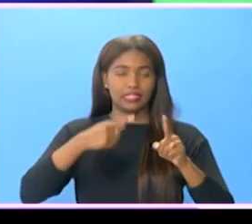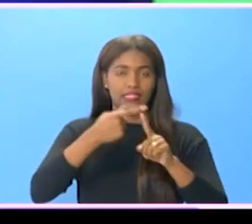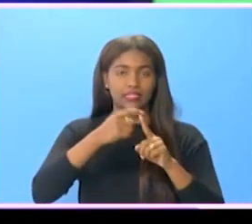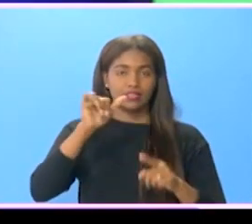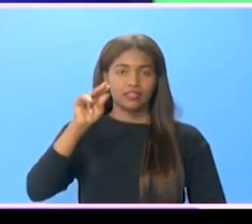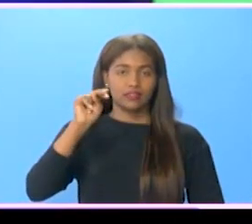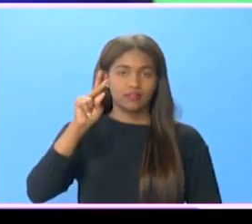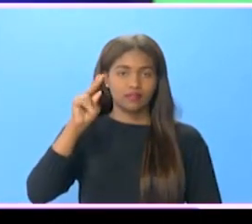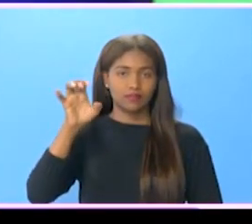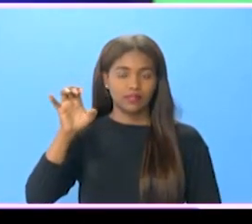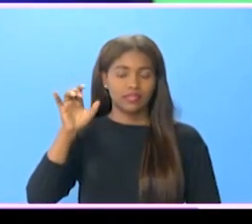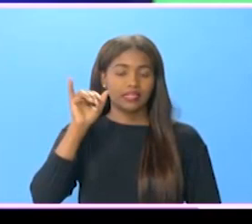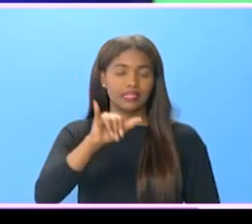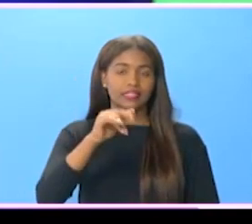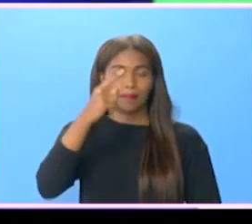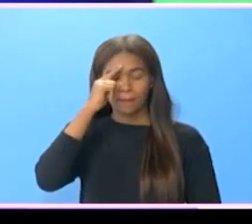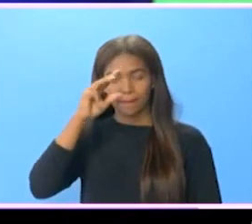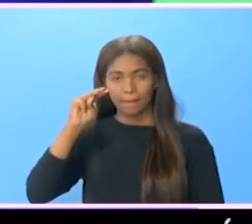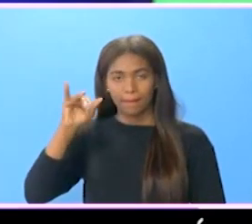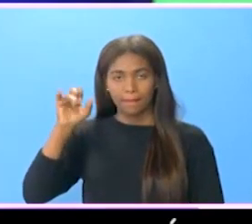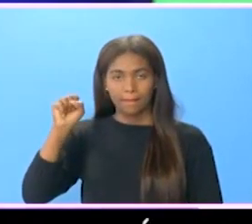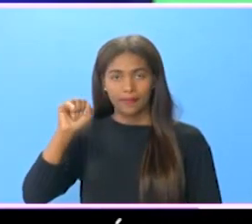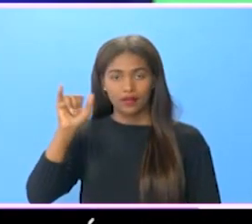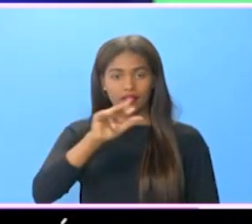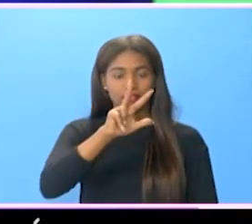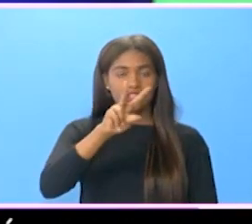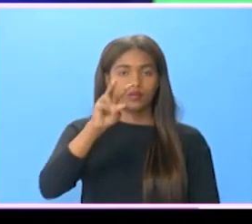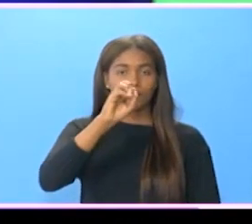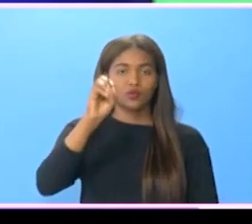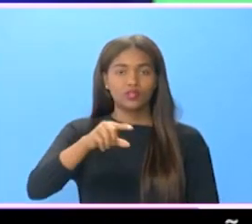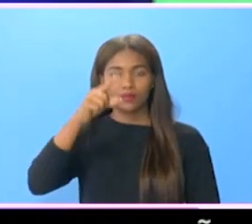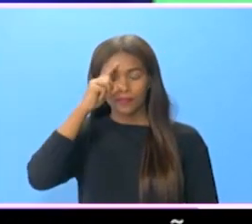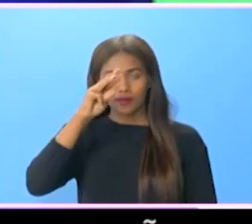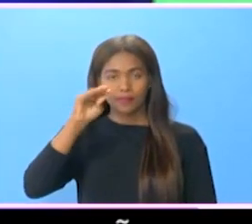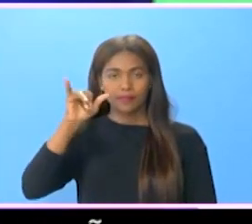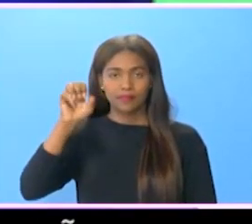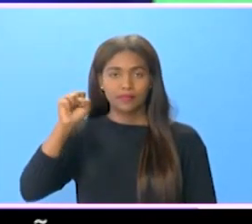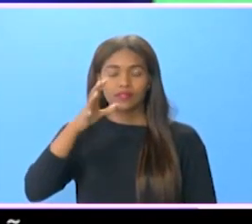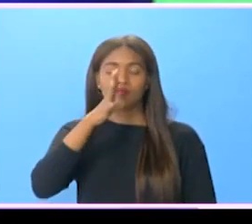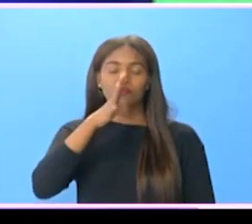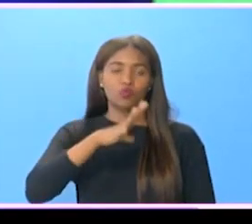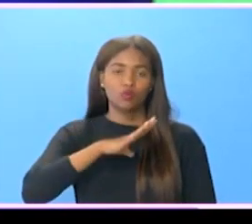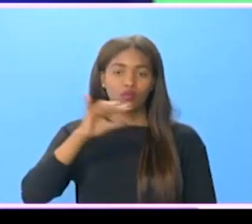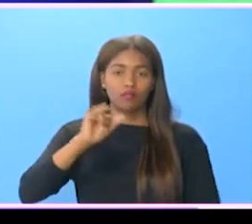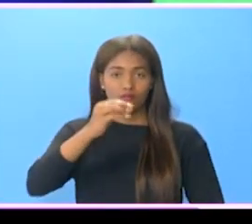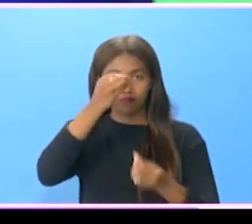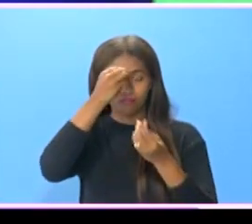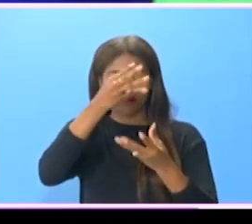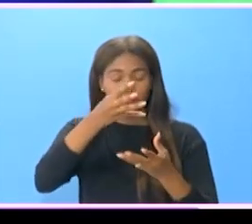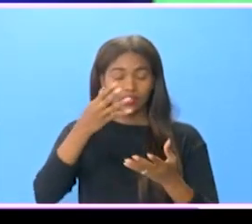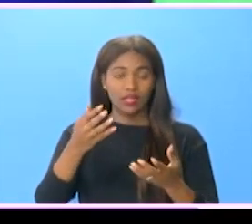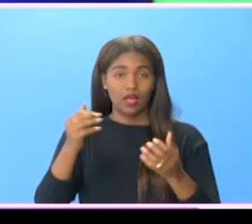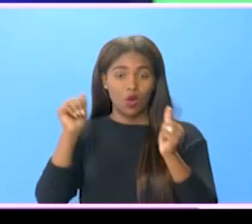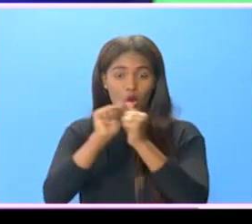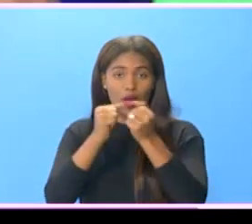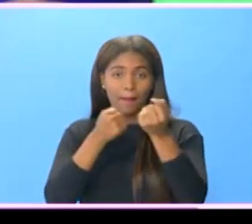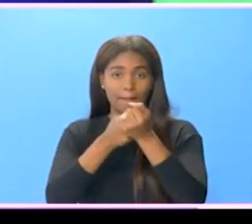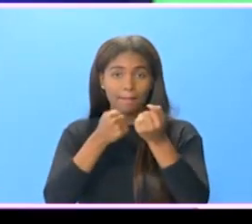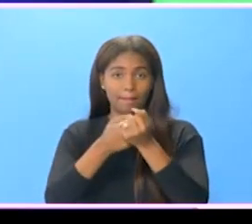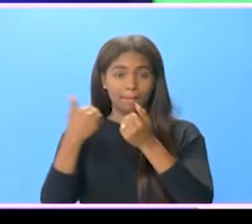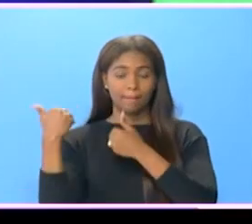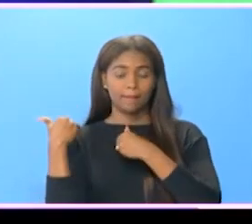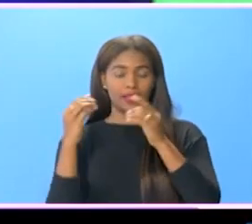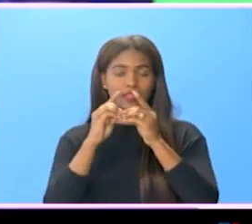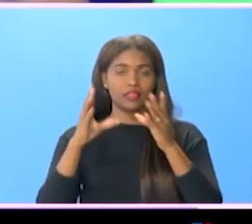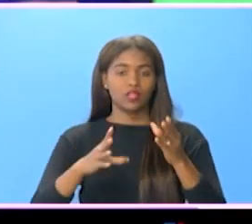INESPRE es a MIPYMES y el 32% a MIPYMES Mujer. Indicó que con la colaboración del